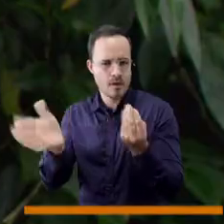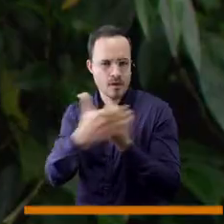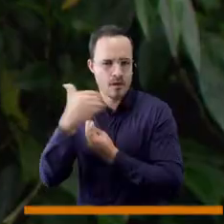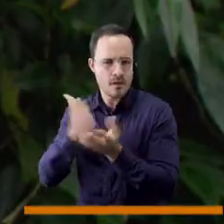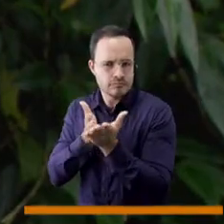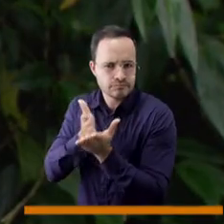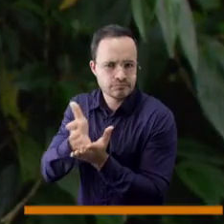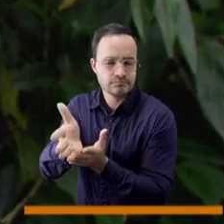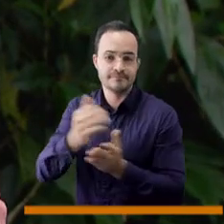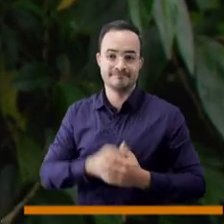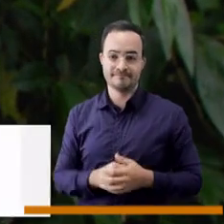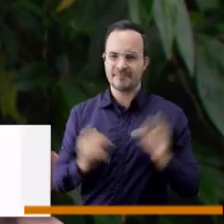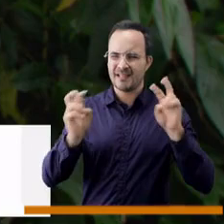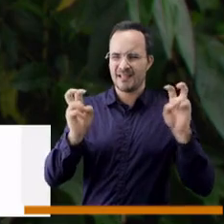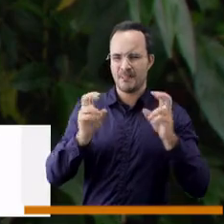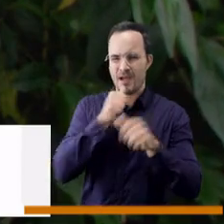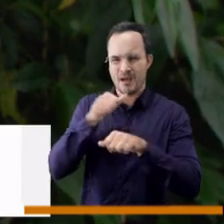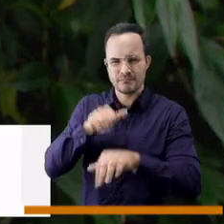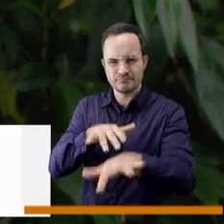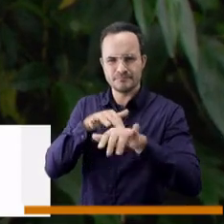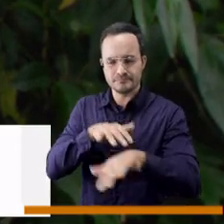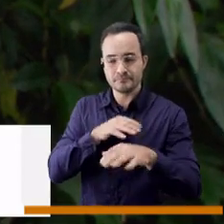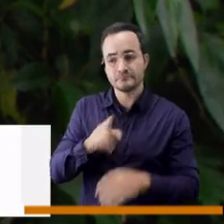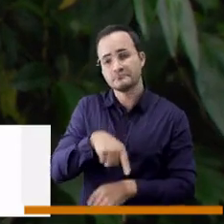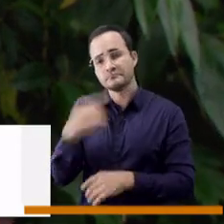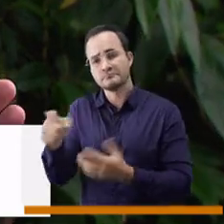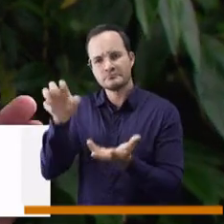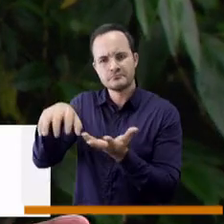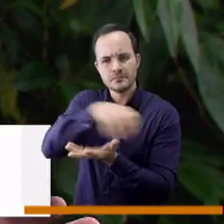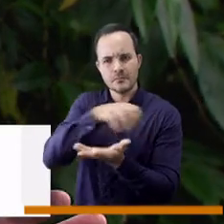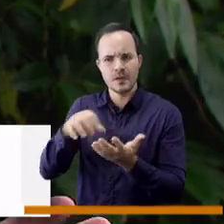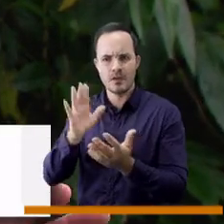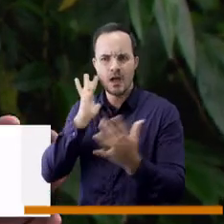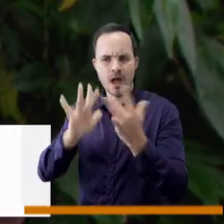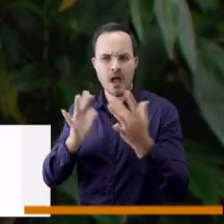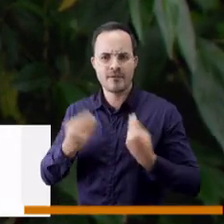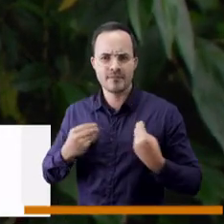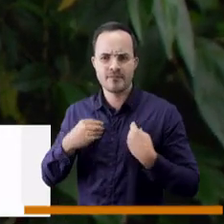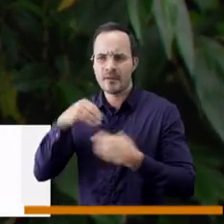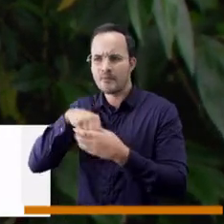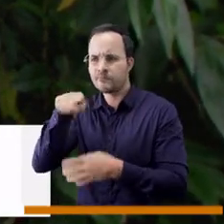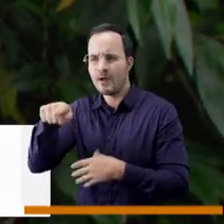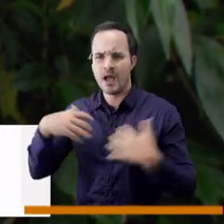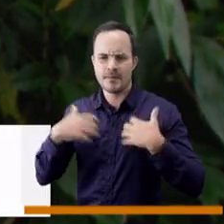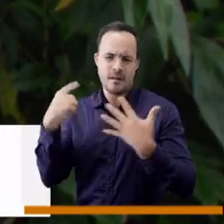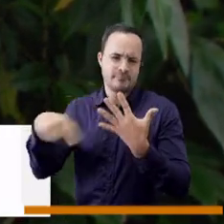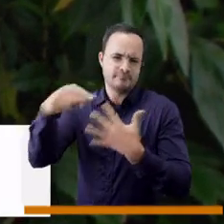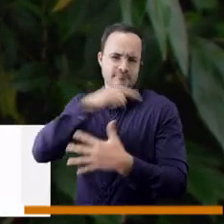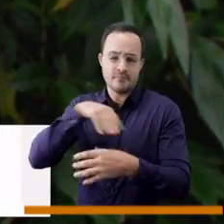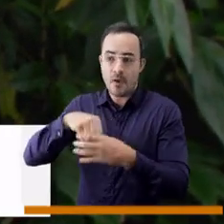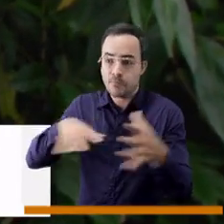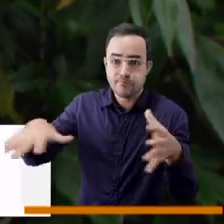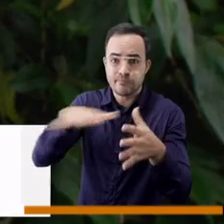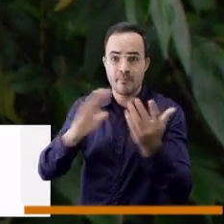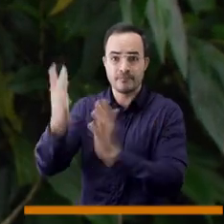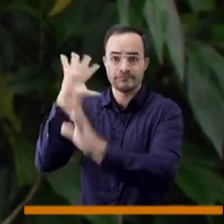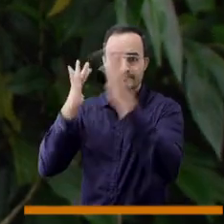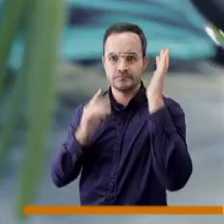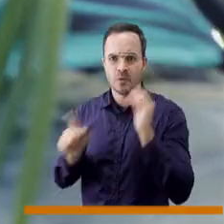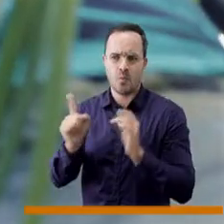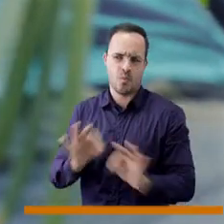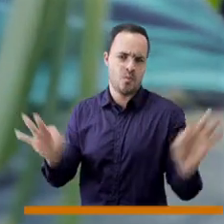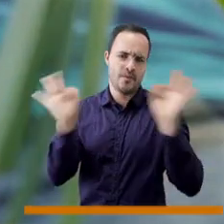los ecosistemas estratégicos. Eso en función del recurso hídrico, pero los ecosistemas asociados a corredores biológicos son